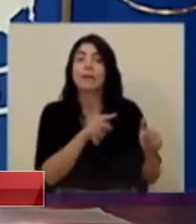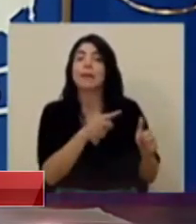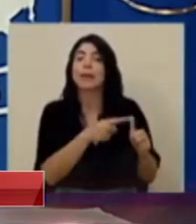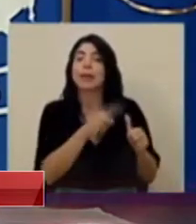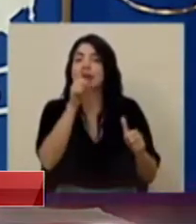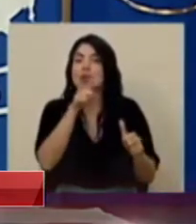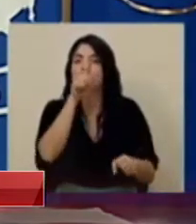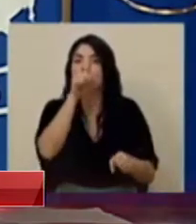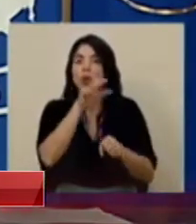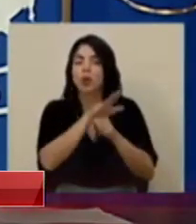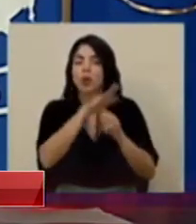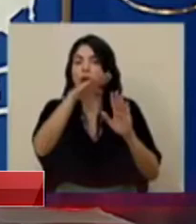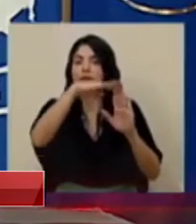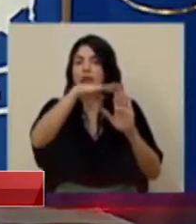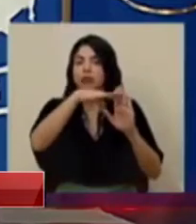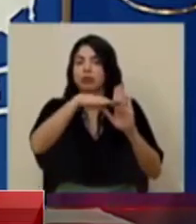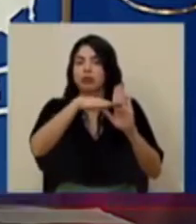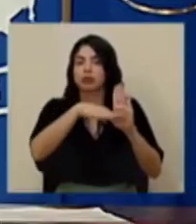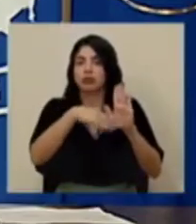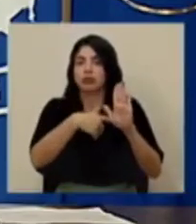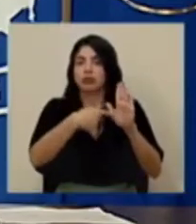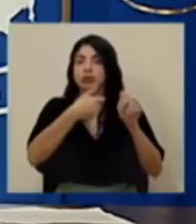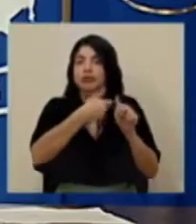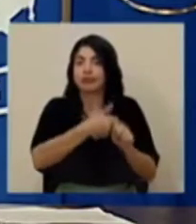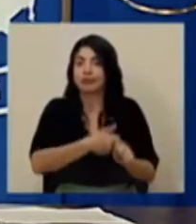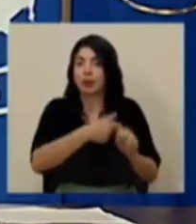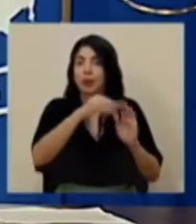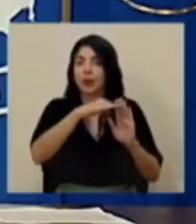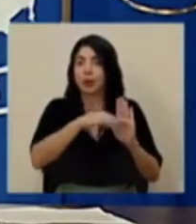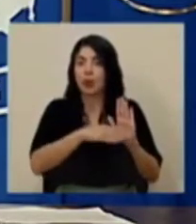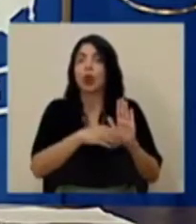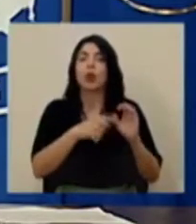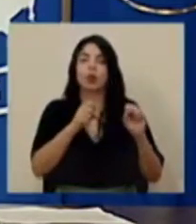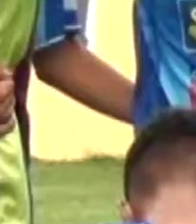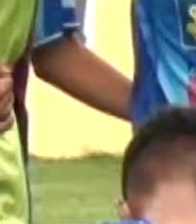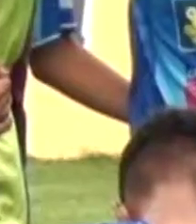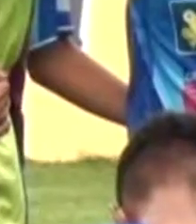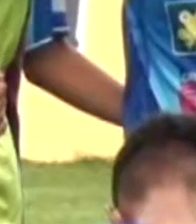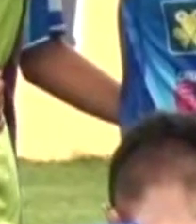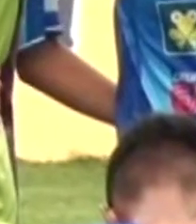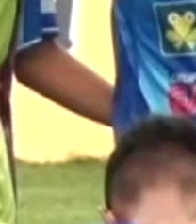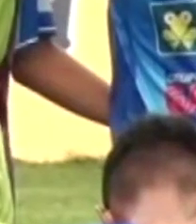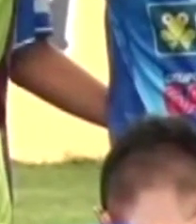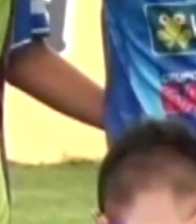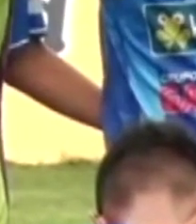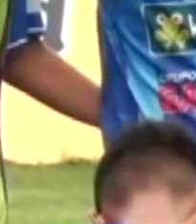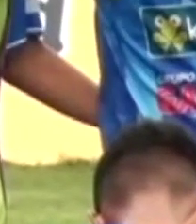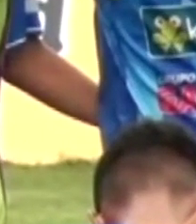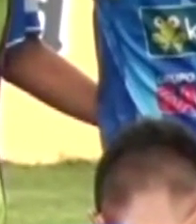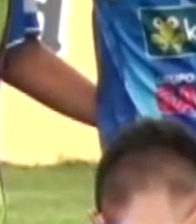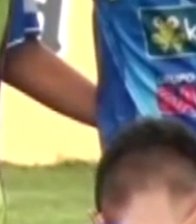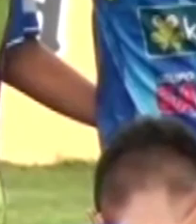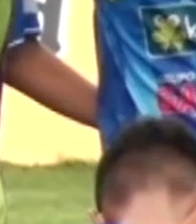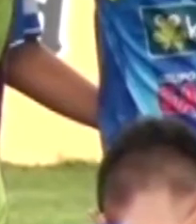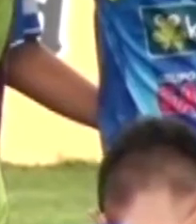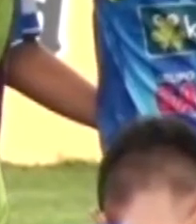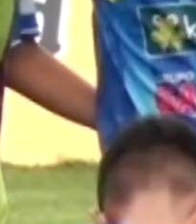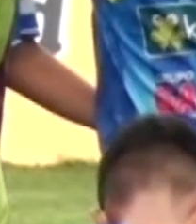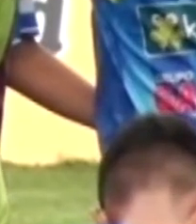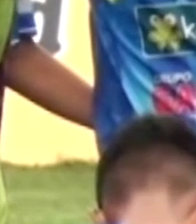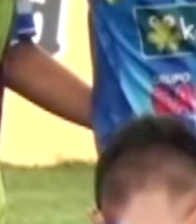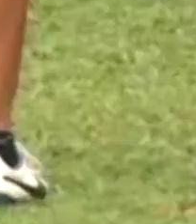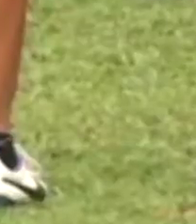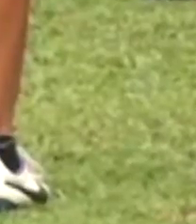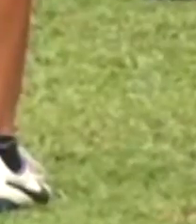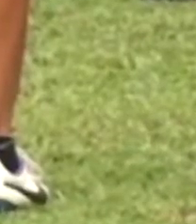los procedimientos que están en el protocolo, en aquellos espacios deportivos con cerramiento y que tengan el permiso